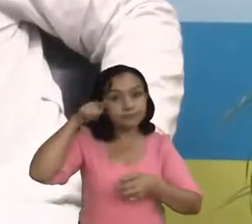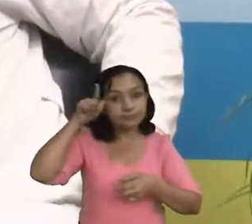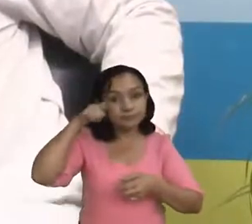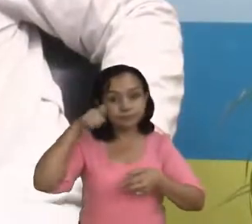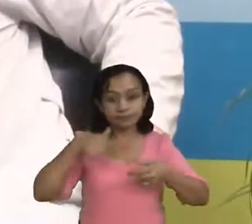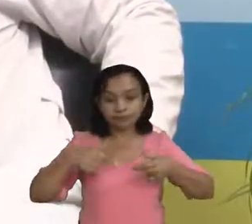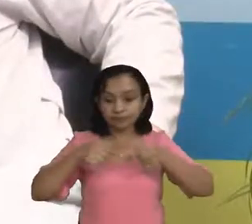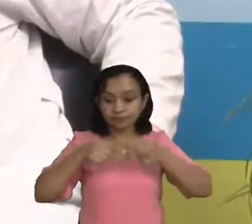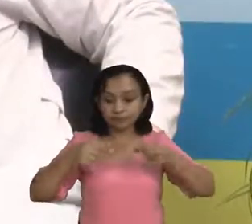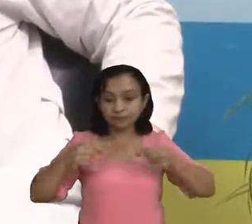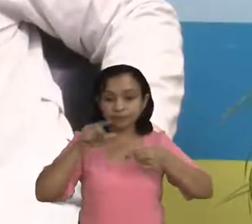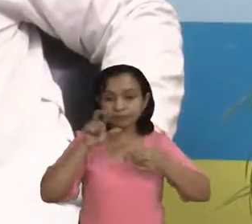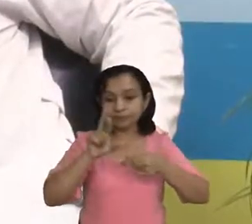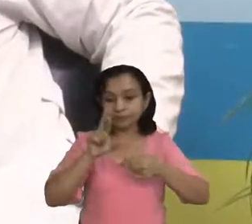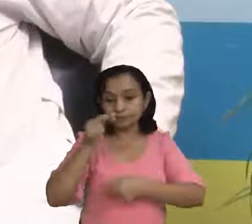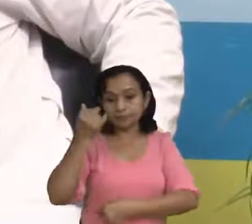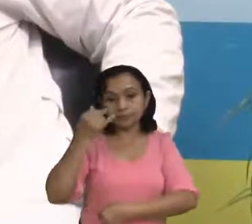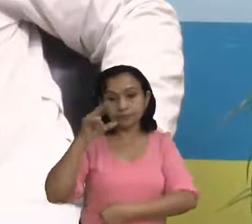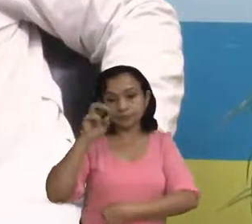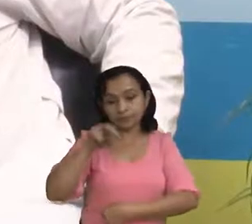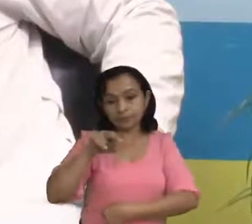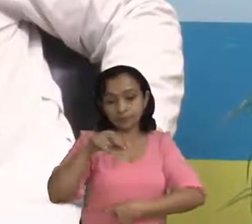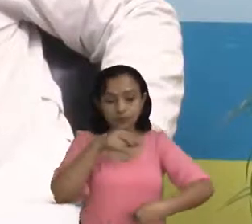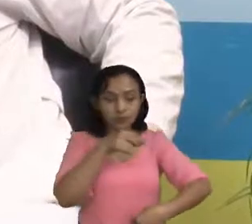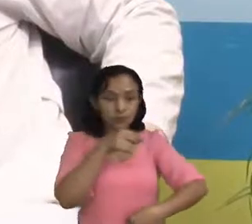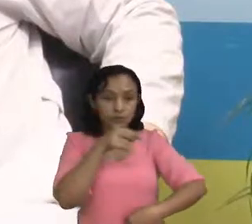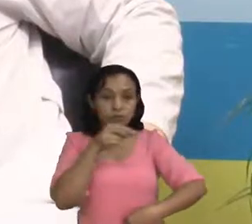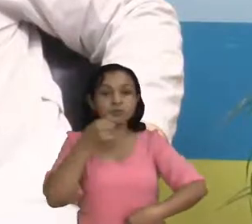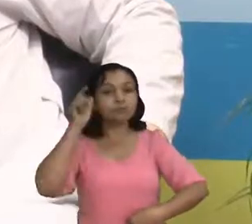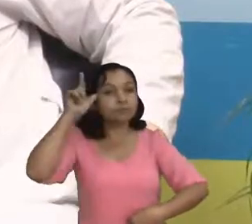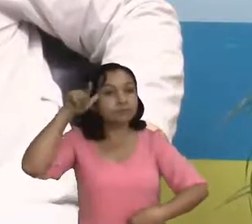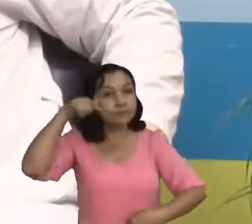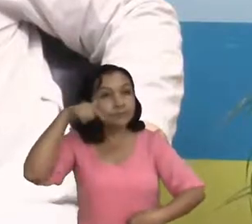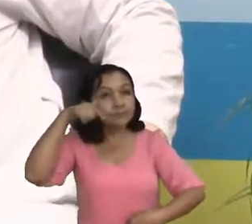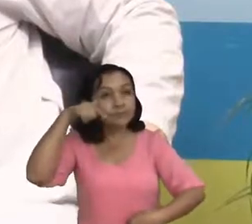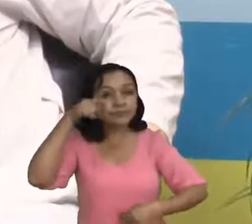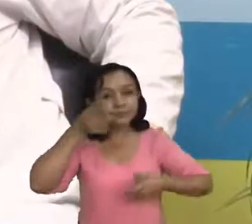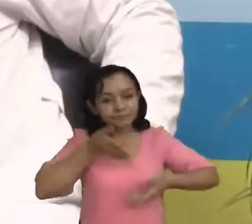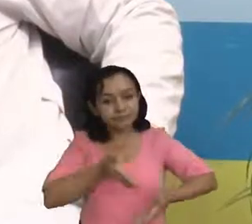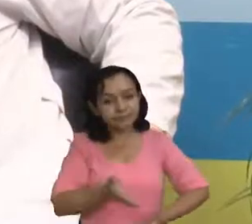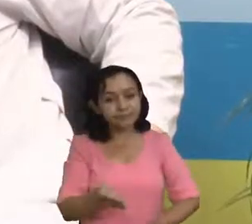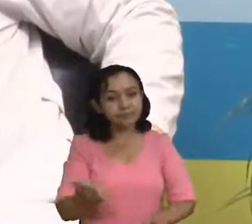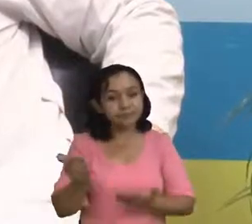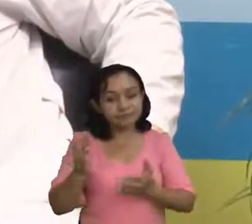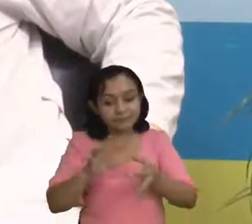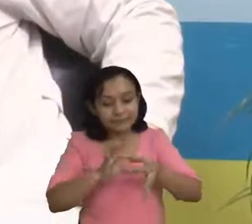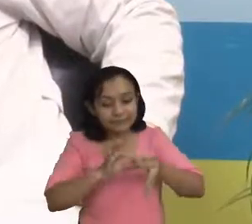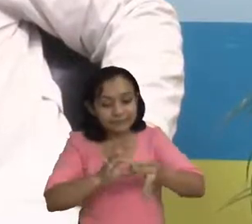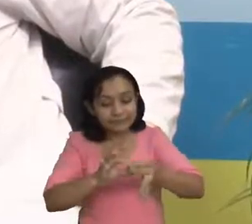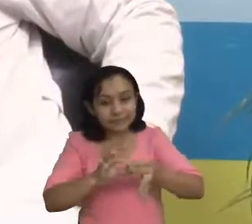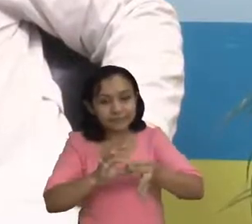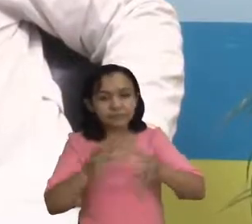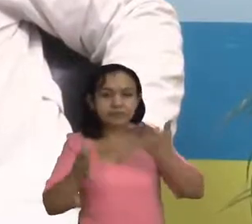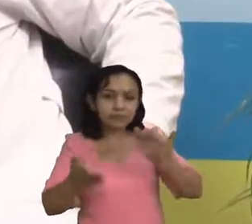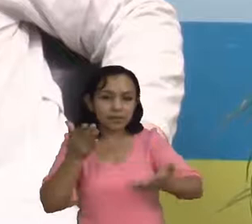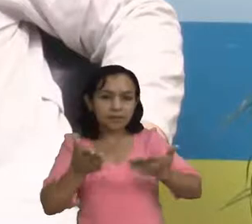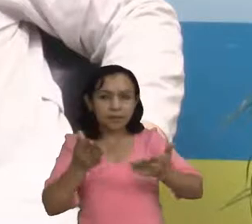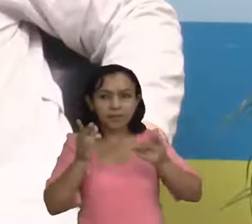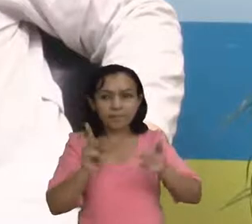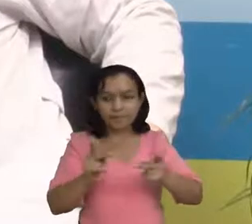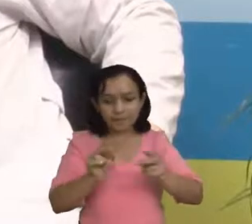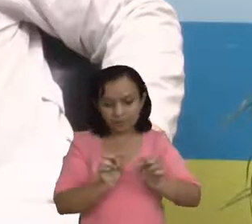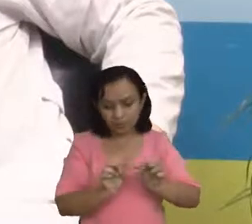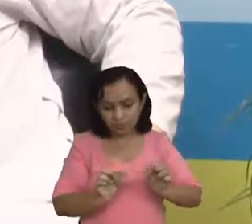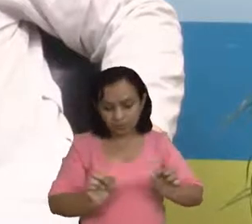pelvis del riñón y el uréter. Entonces, ¿qué es lo que pasa? Al nacimiento en esta unión, ¿verdad?, a veces se nacen sin las fibras